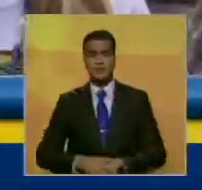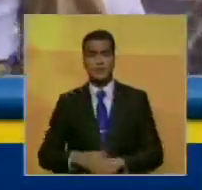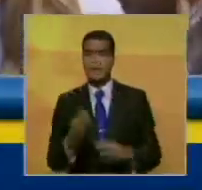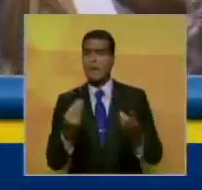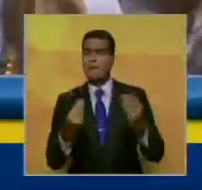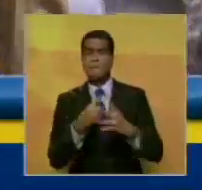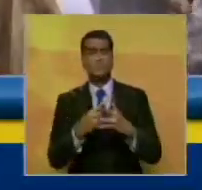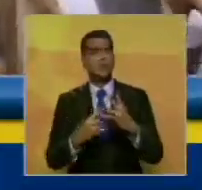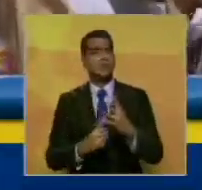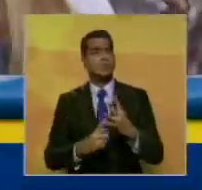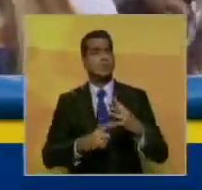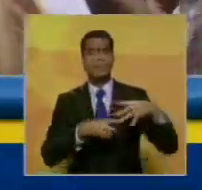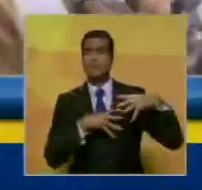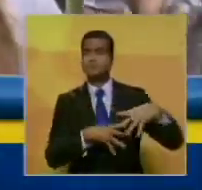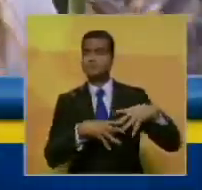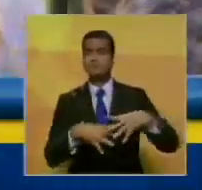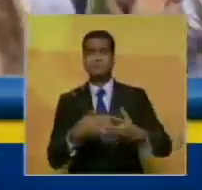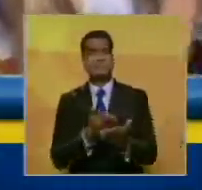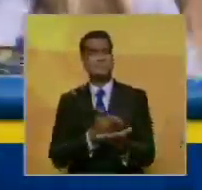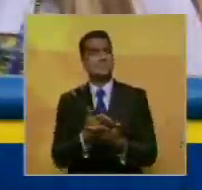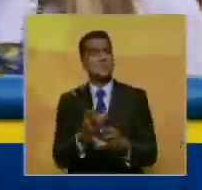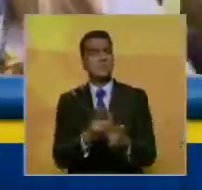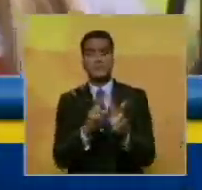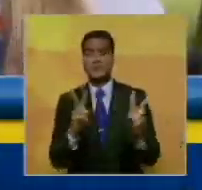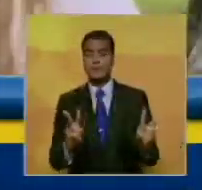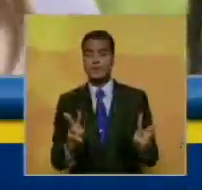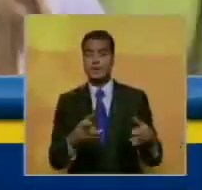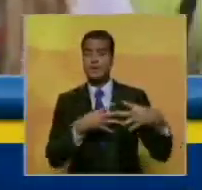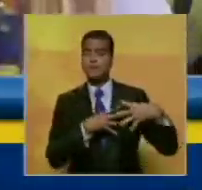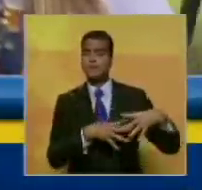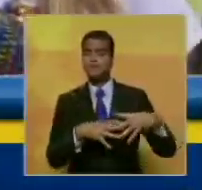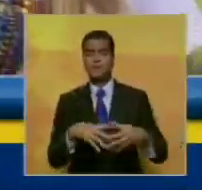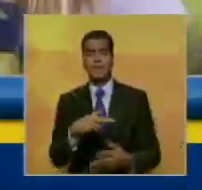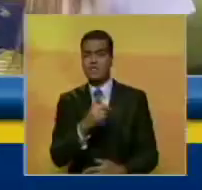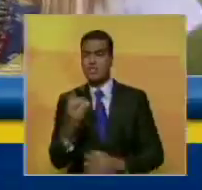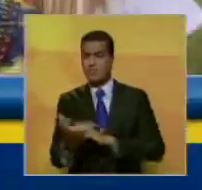para protestar, siempre pacíficamente, una protesta no